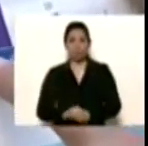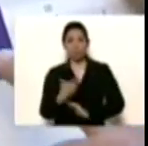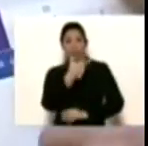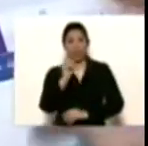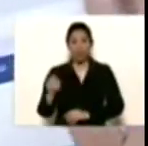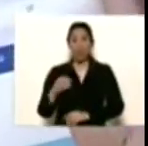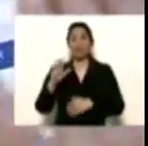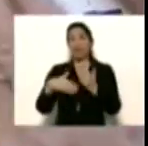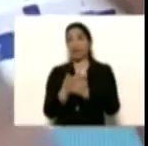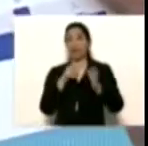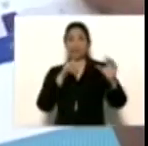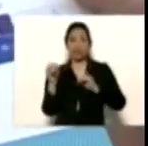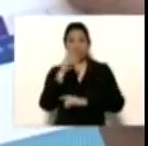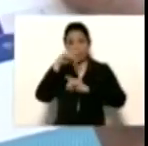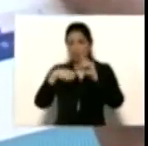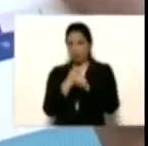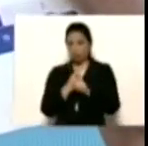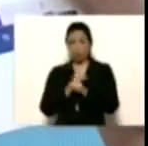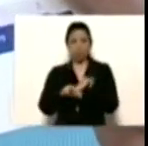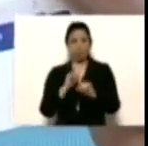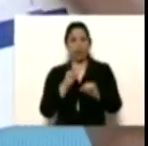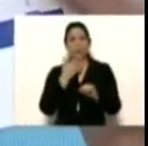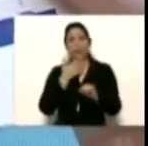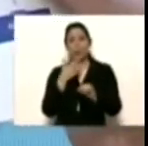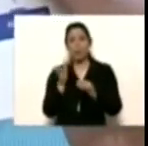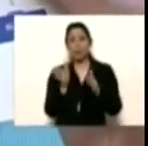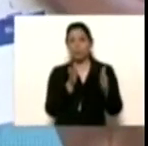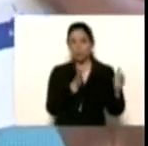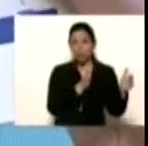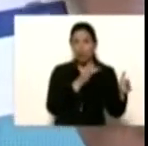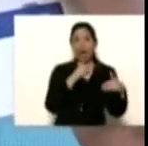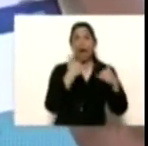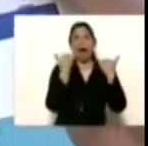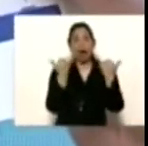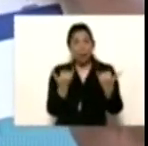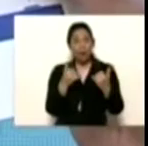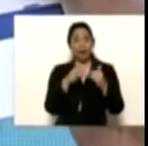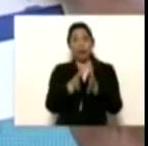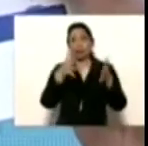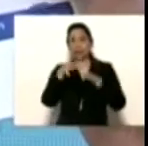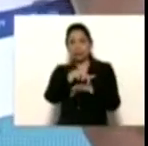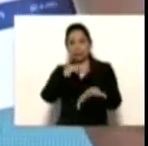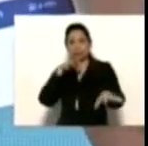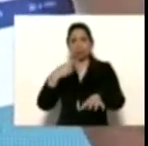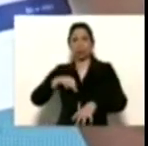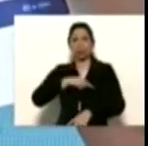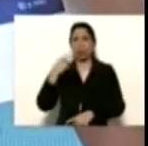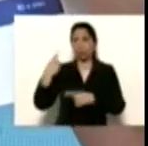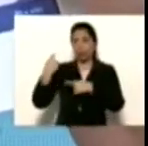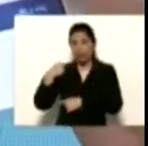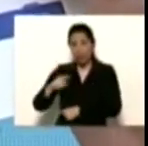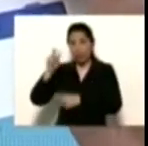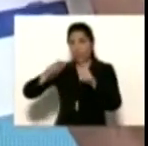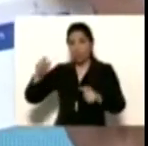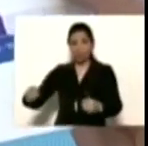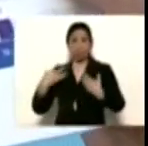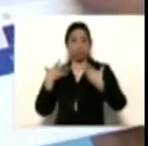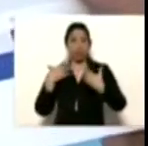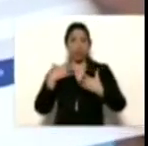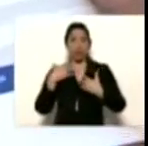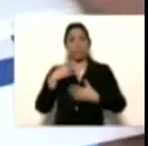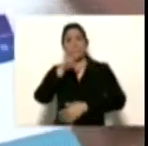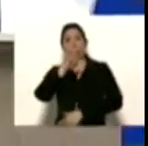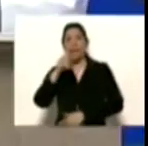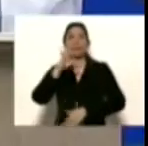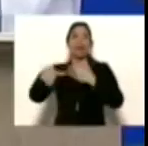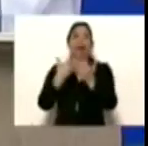los 60 años de edad, se desplaza hacia la izquierda y ahora la gran mayoría de los casos que tenemos por COVID-19 están entre los 20 y los